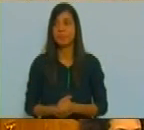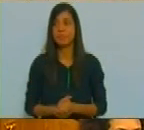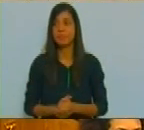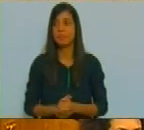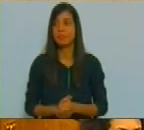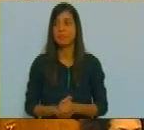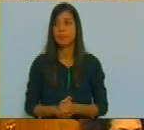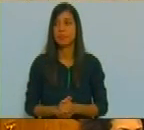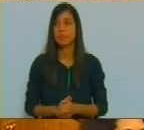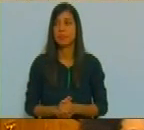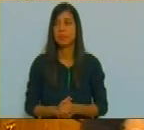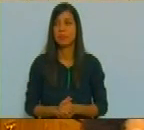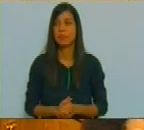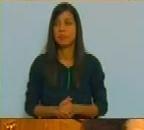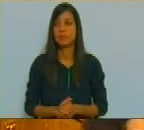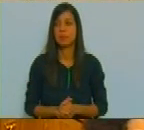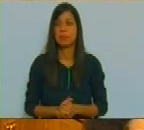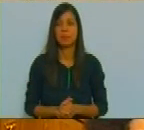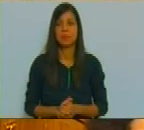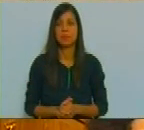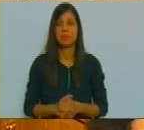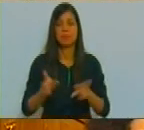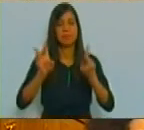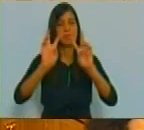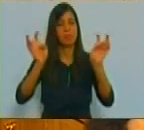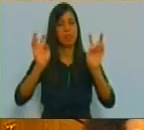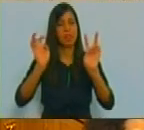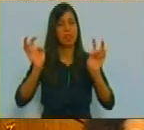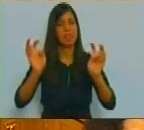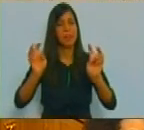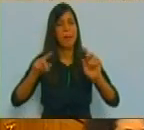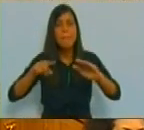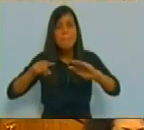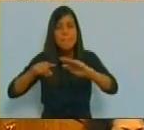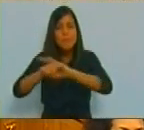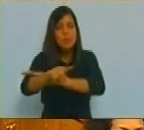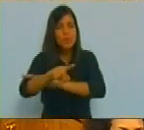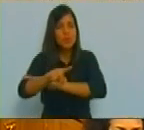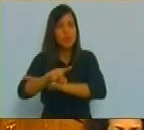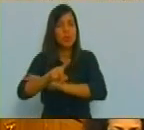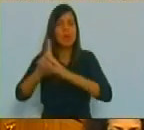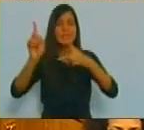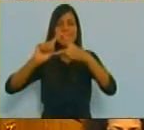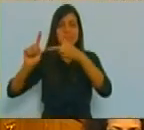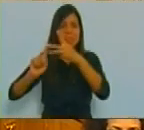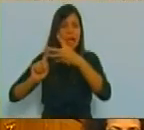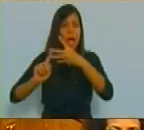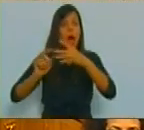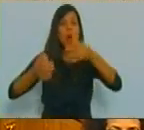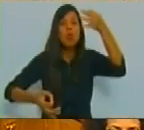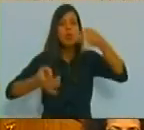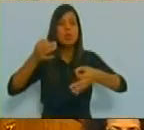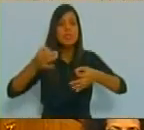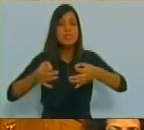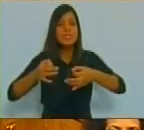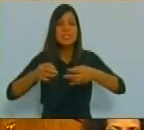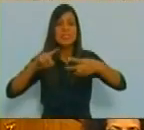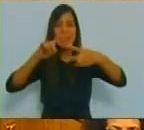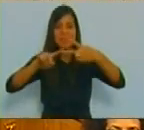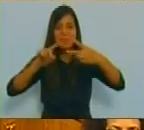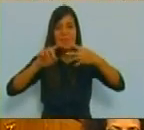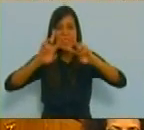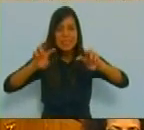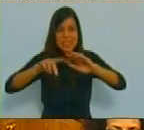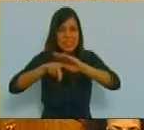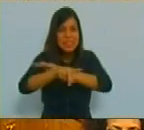tema además de la multidimensionalidad de la visión de la justicia desde el carácter sociológico